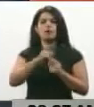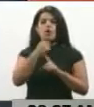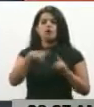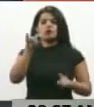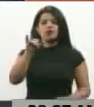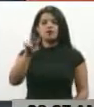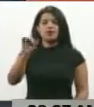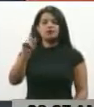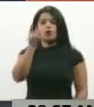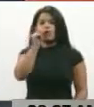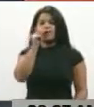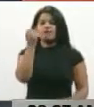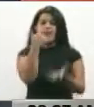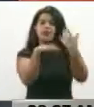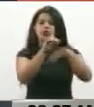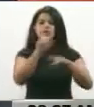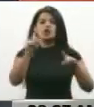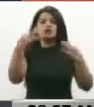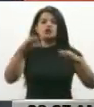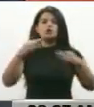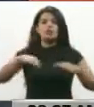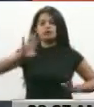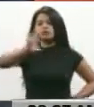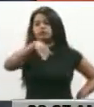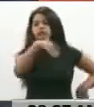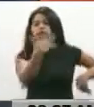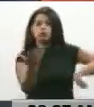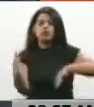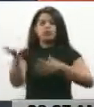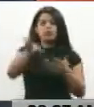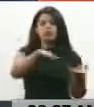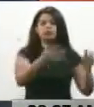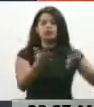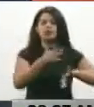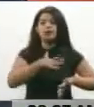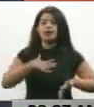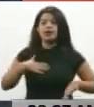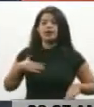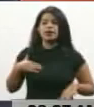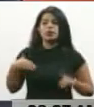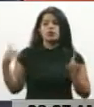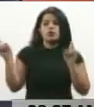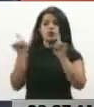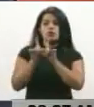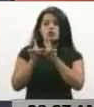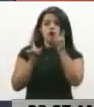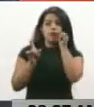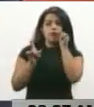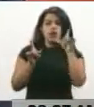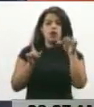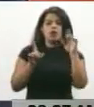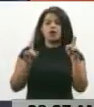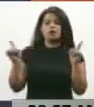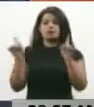nada flamenco, es nuestro bailarín de contemporáneo, porque yo quería que la pareja de Federico no fuera flamenco y